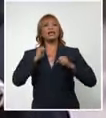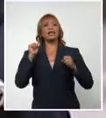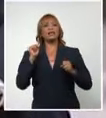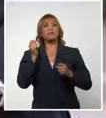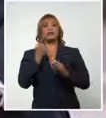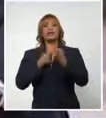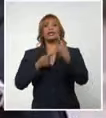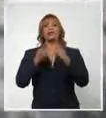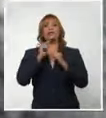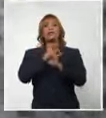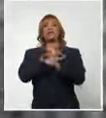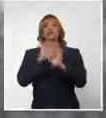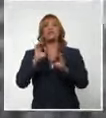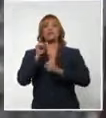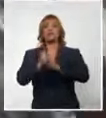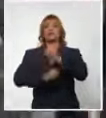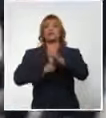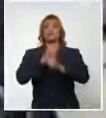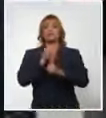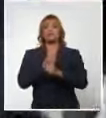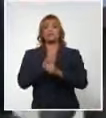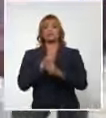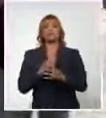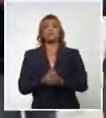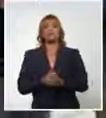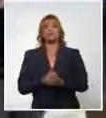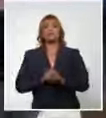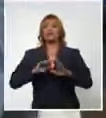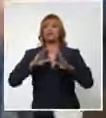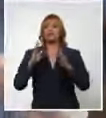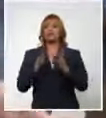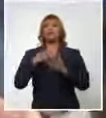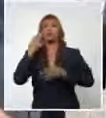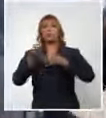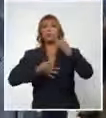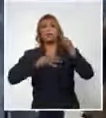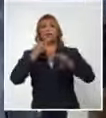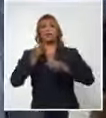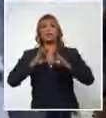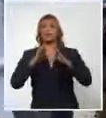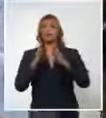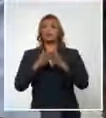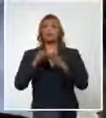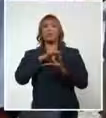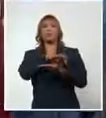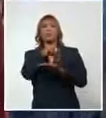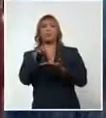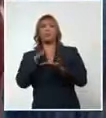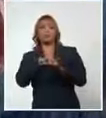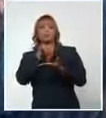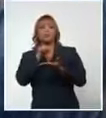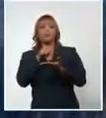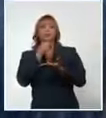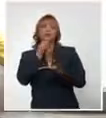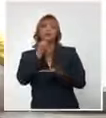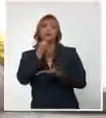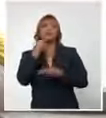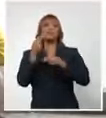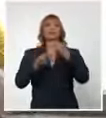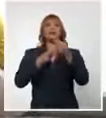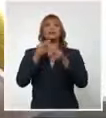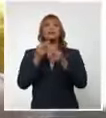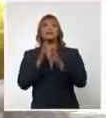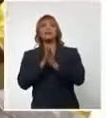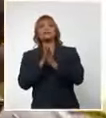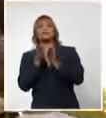quizás nunca utilizó. Con las alocuciones expuestas durante todo su existir, podríamos conformar una antología